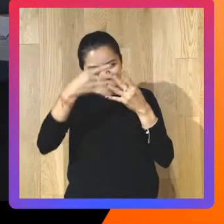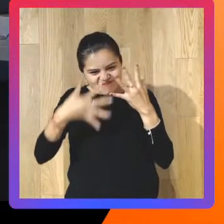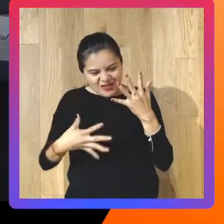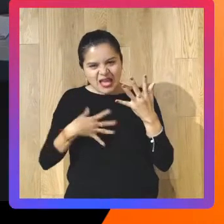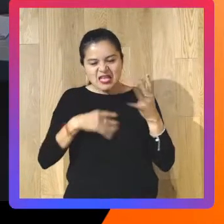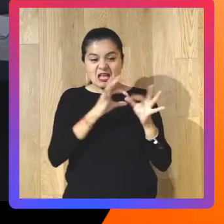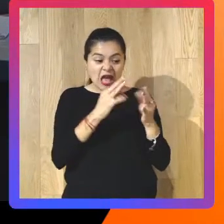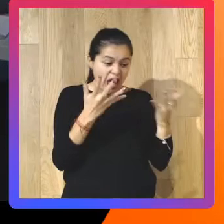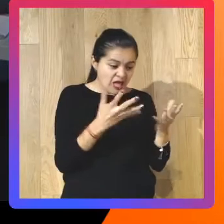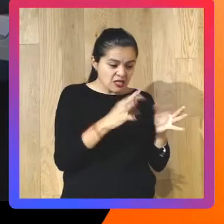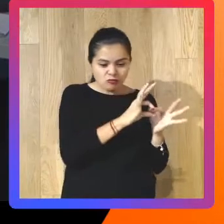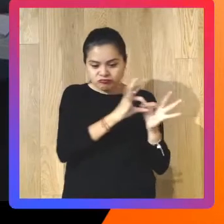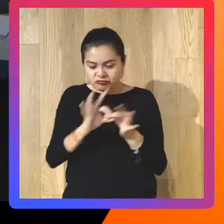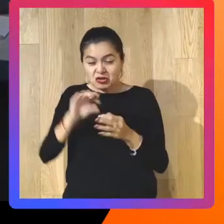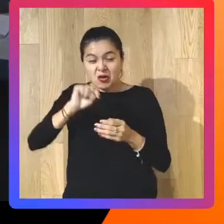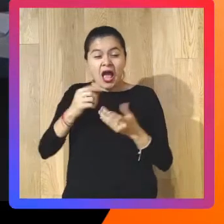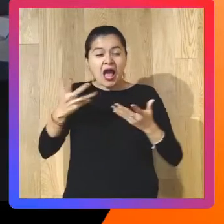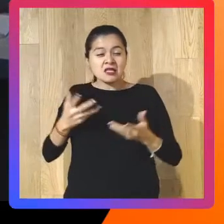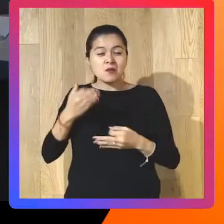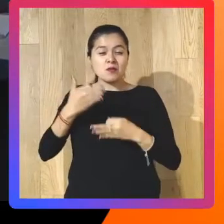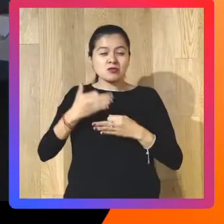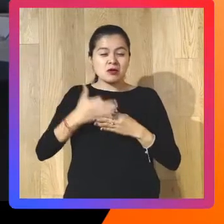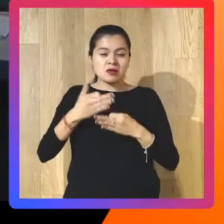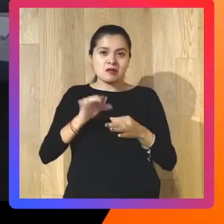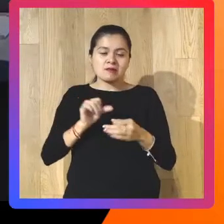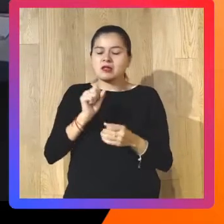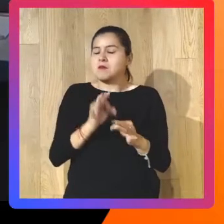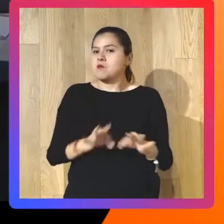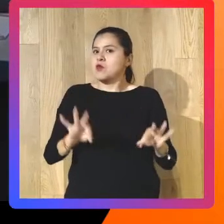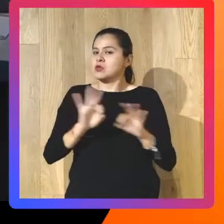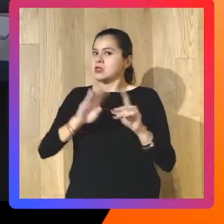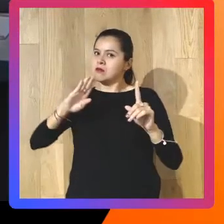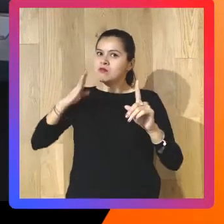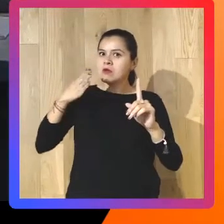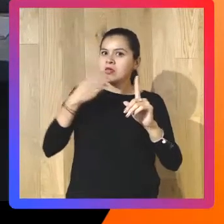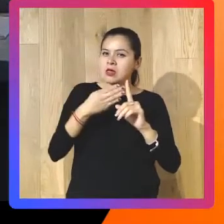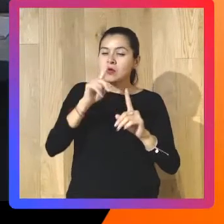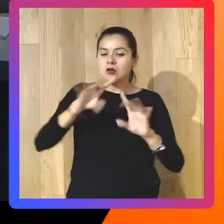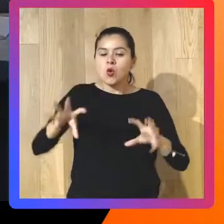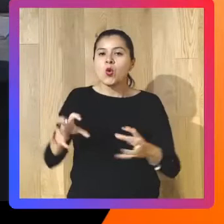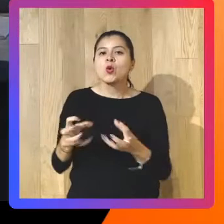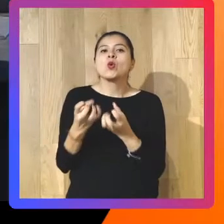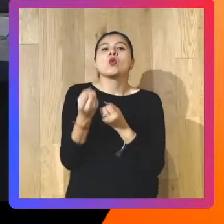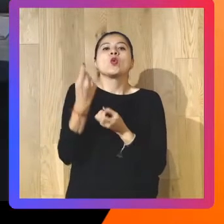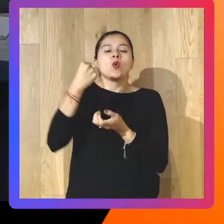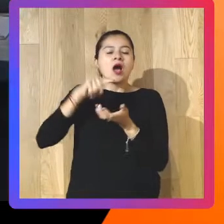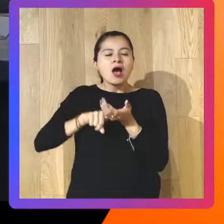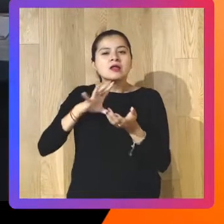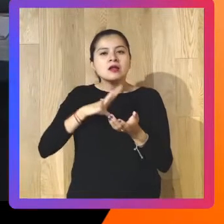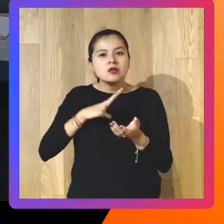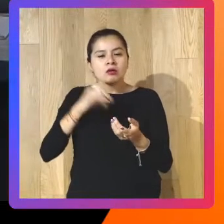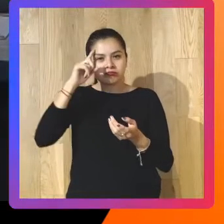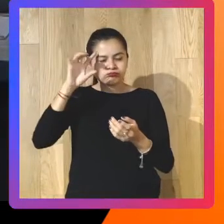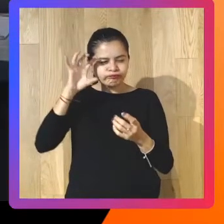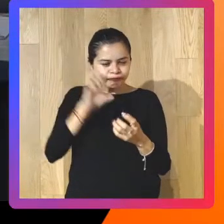el sistema laboral, que es un importante foco en la agenda y en la recuperación de los bajos ingresos laborales, y